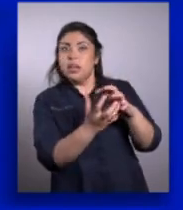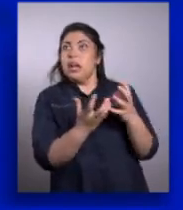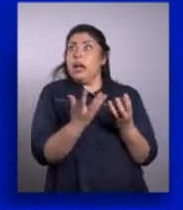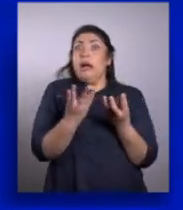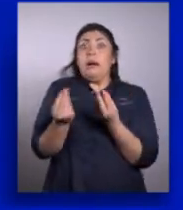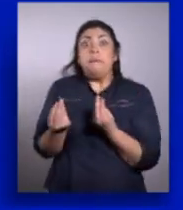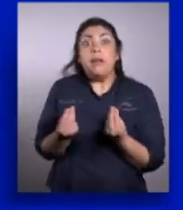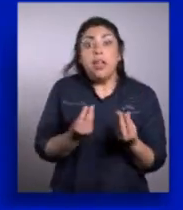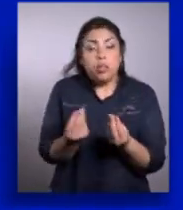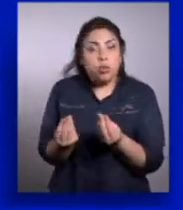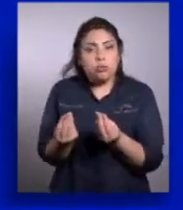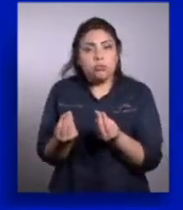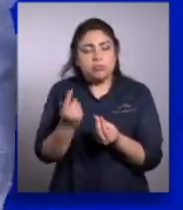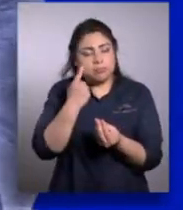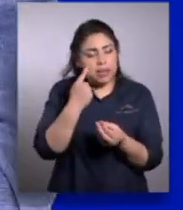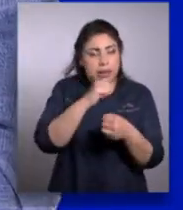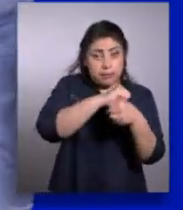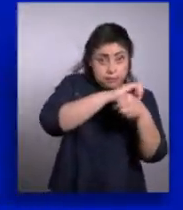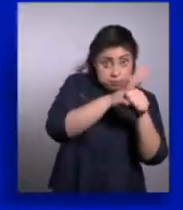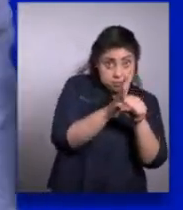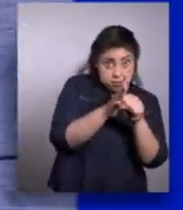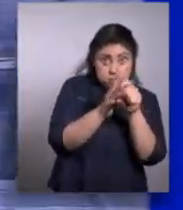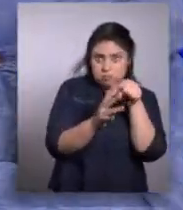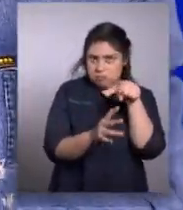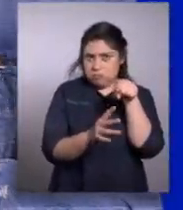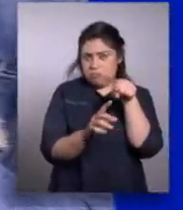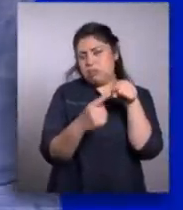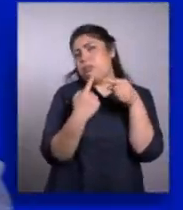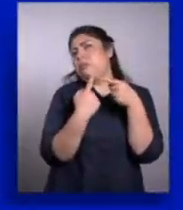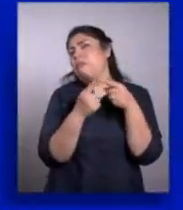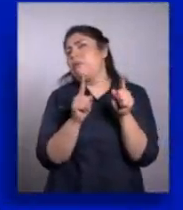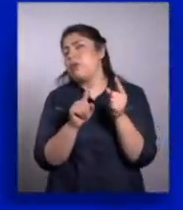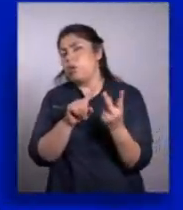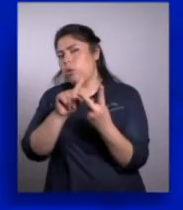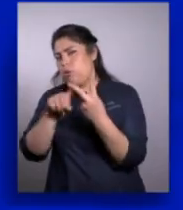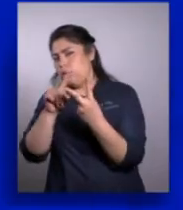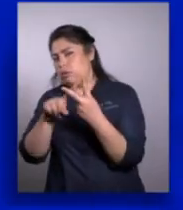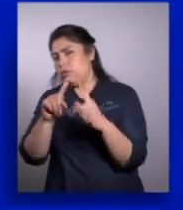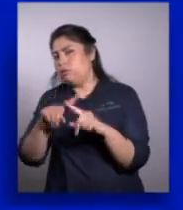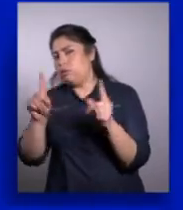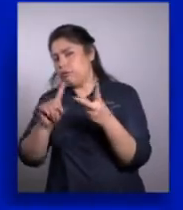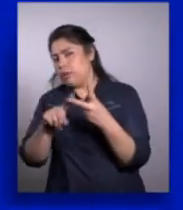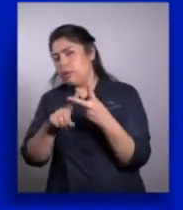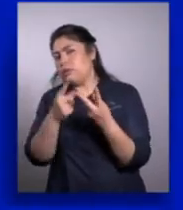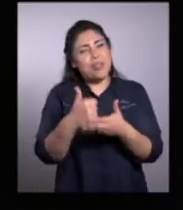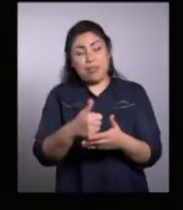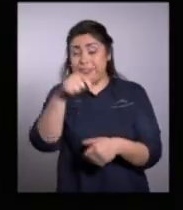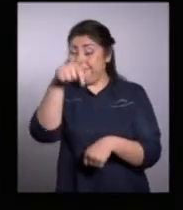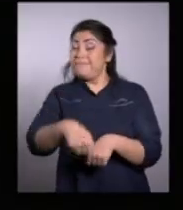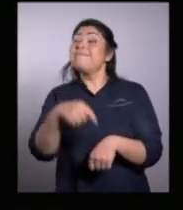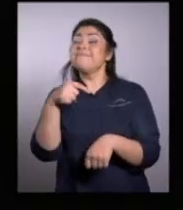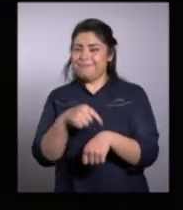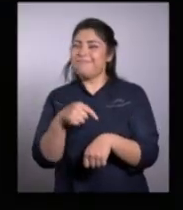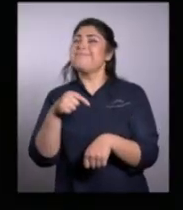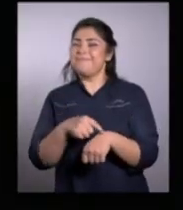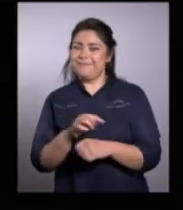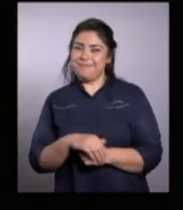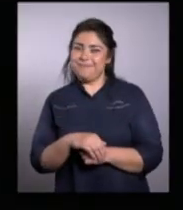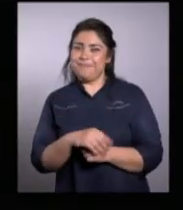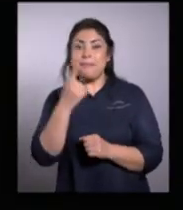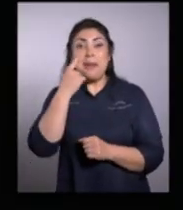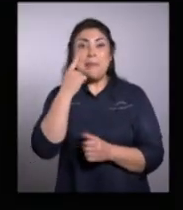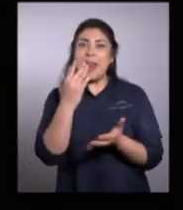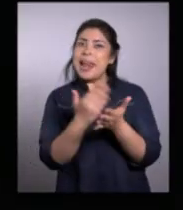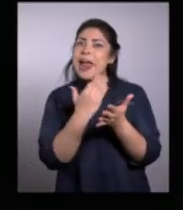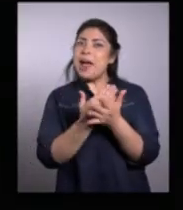una cosa es el virus que está enfermando y otra cosa son todas las cosas que se están desatando dice la palabra de